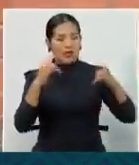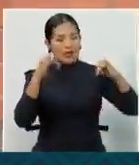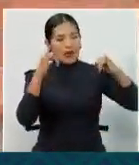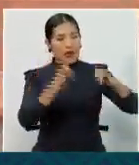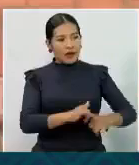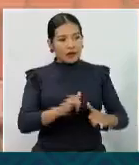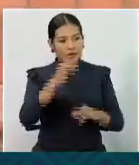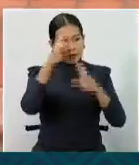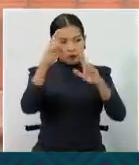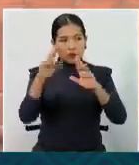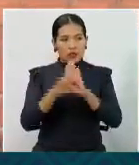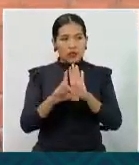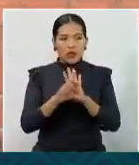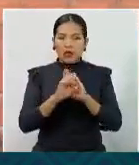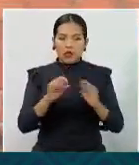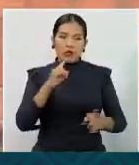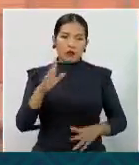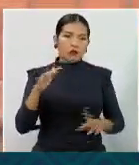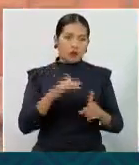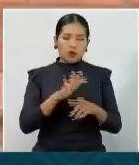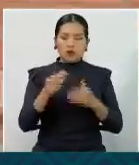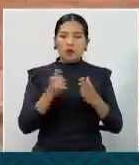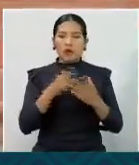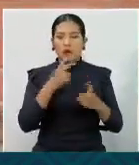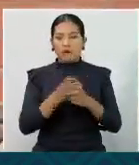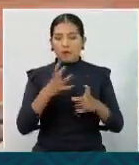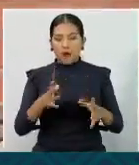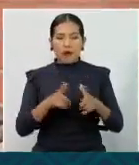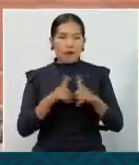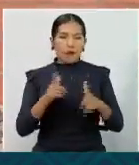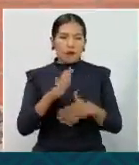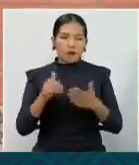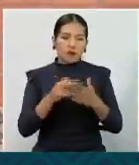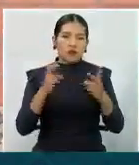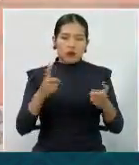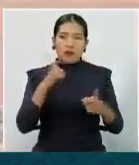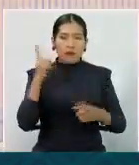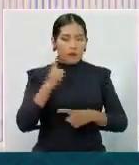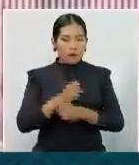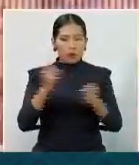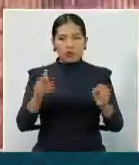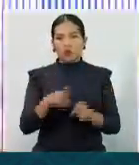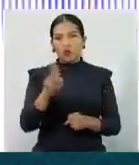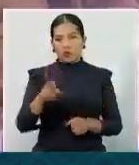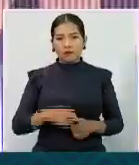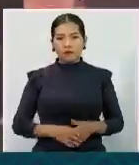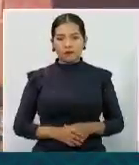ilegal y violenta, utilizando piedras, palos, petardos e incluso dinamitas.